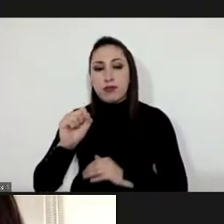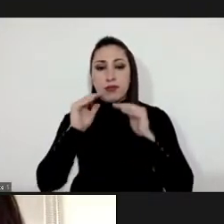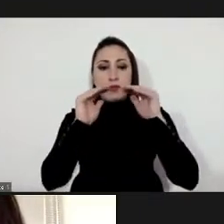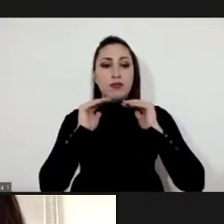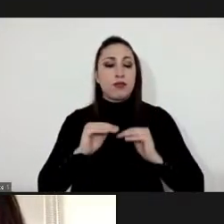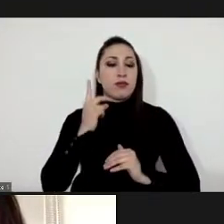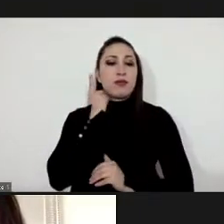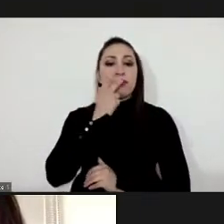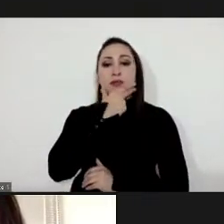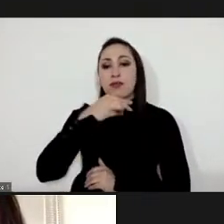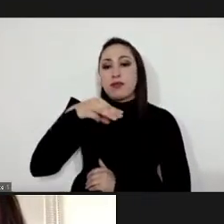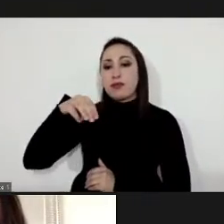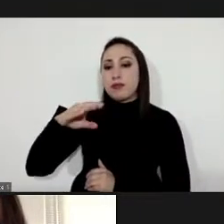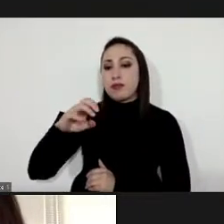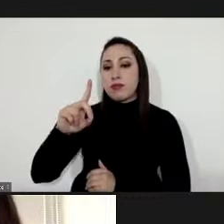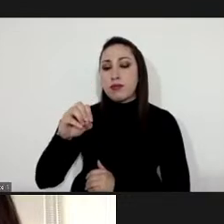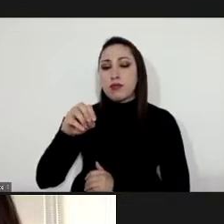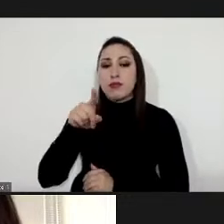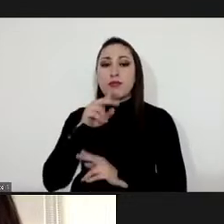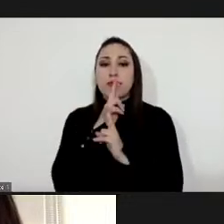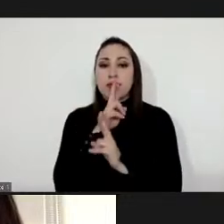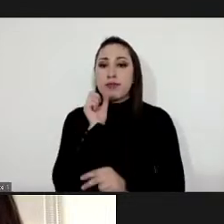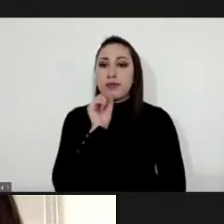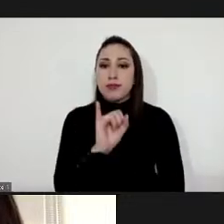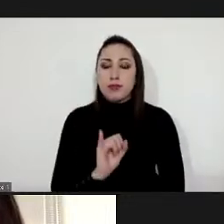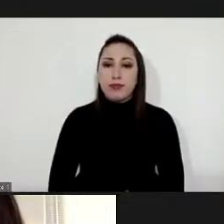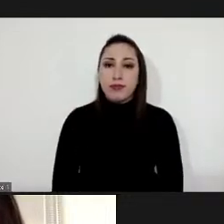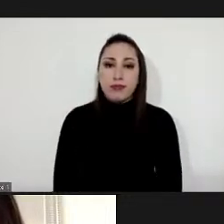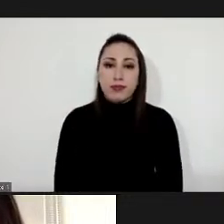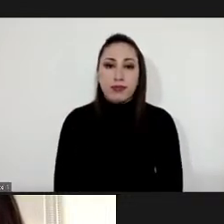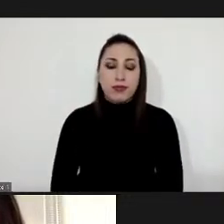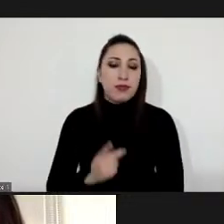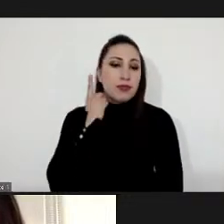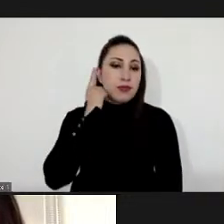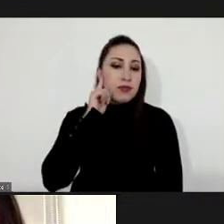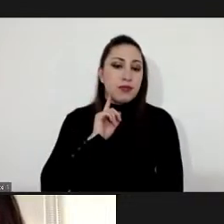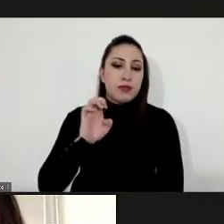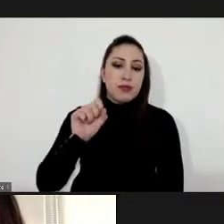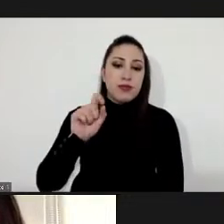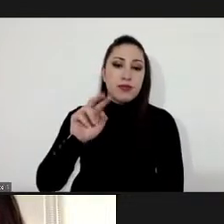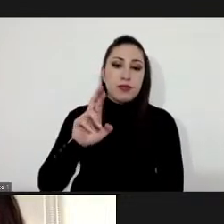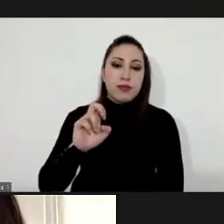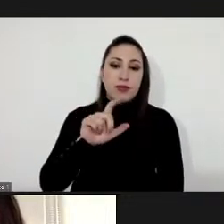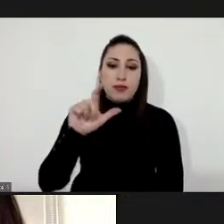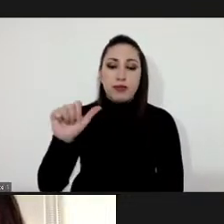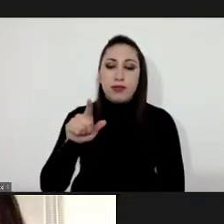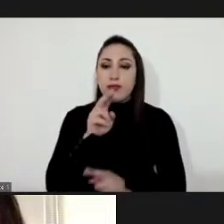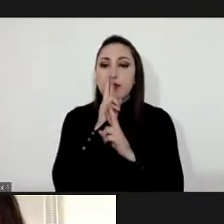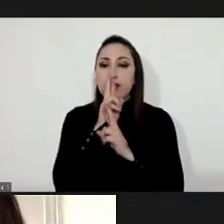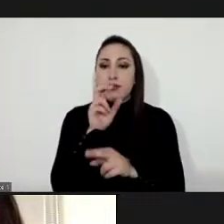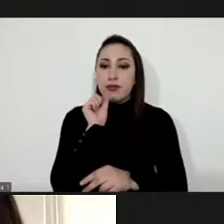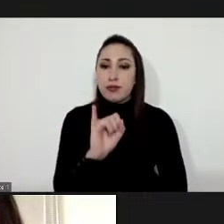Escartín. Miguel Macedo, a favor. Estrella Isabel Guadarrama Sánchez. A favor.